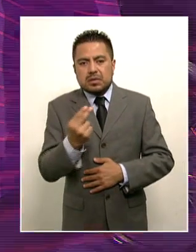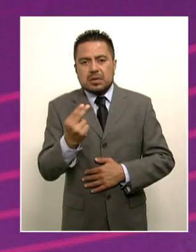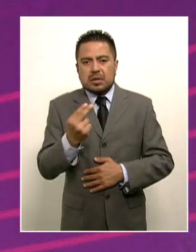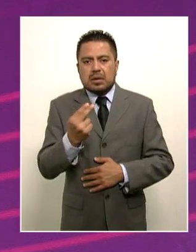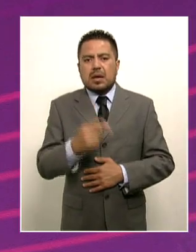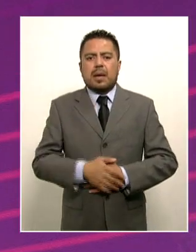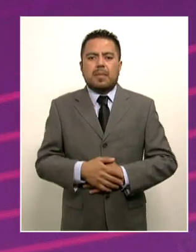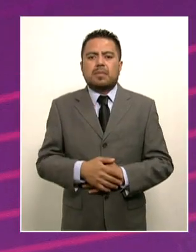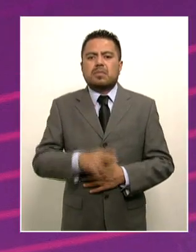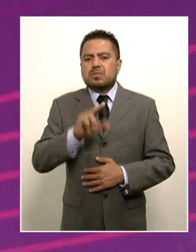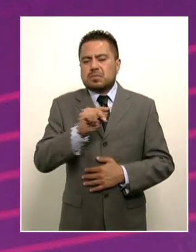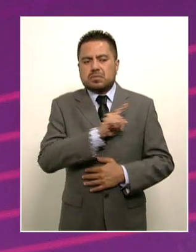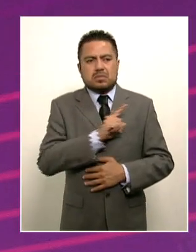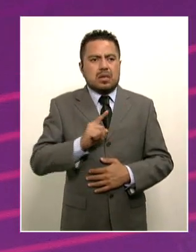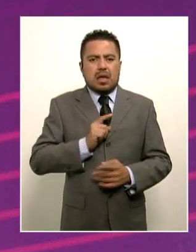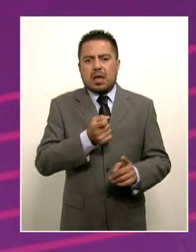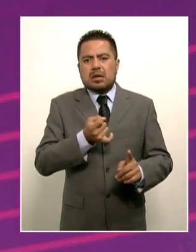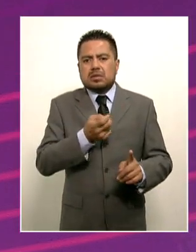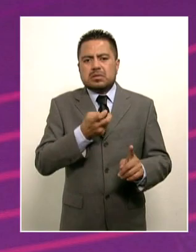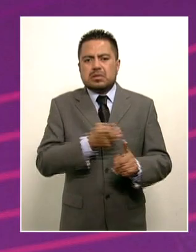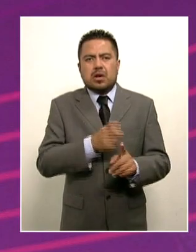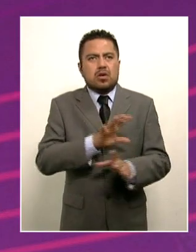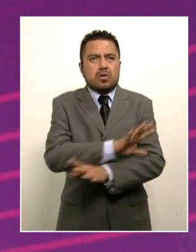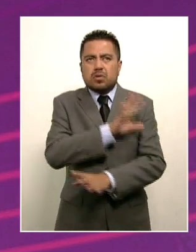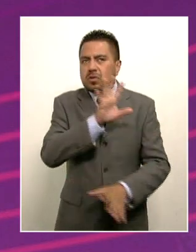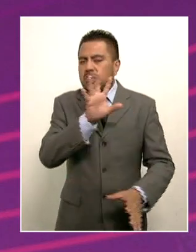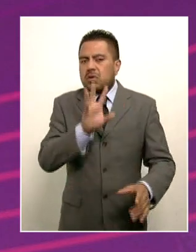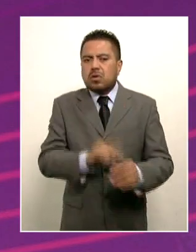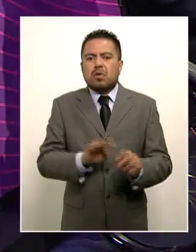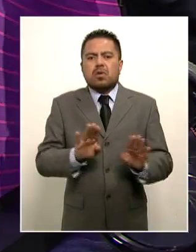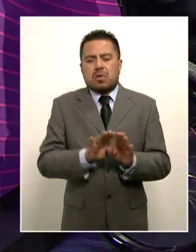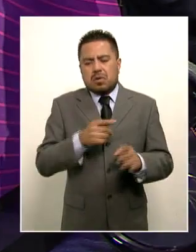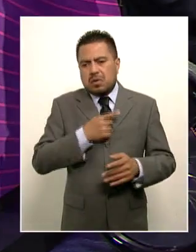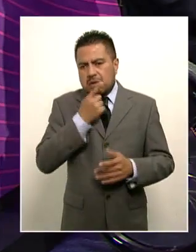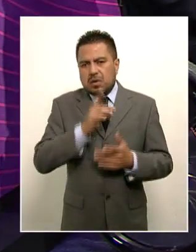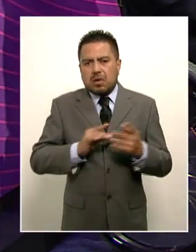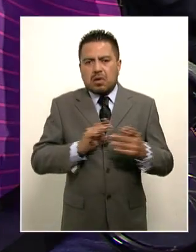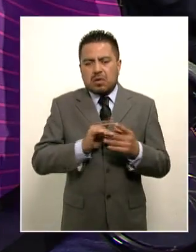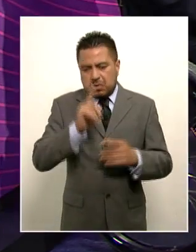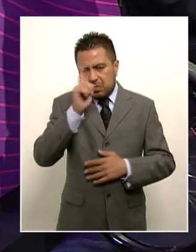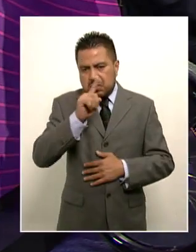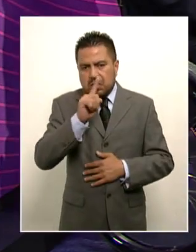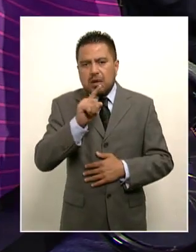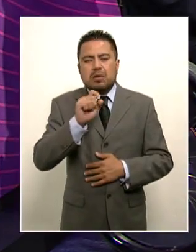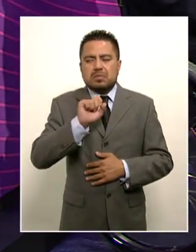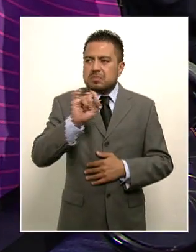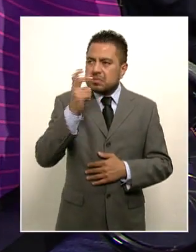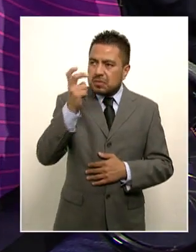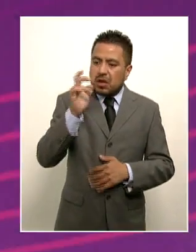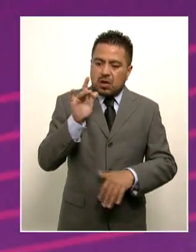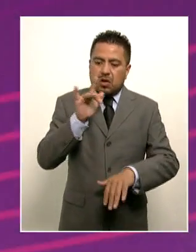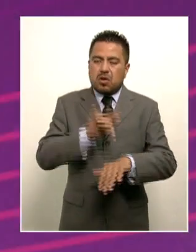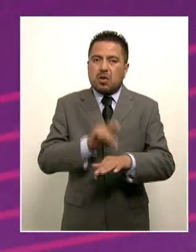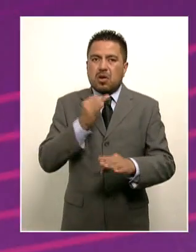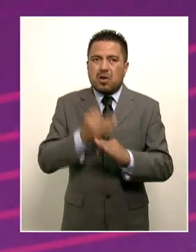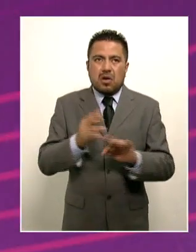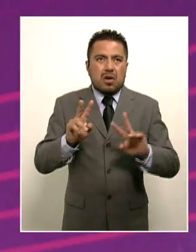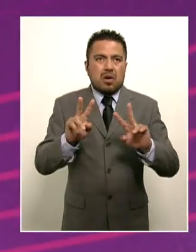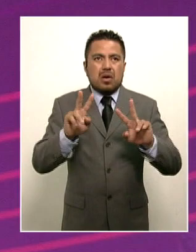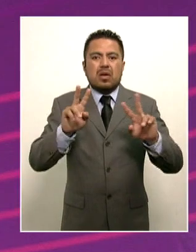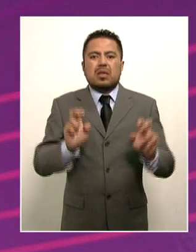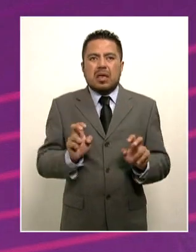Y no debe ser así, ¿no? Es de todos. Ahora sí que, como comentaban. Absolutamente. Yo creo que tocas un tema central que